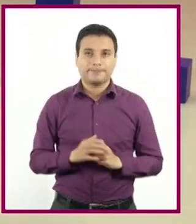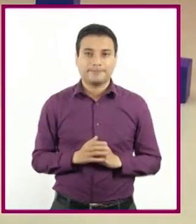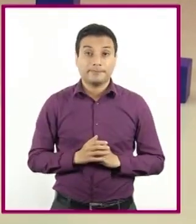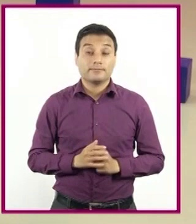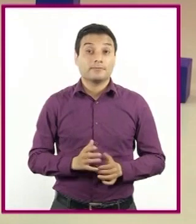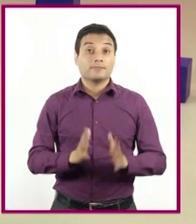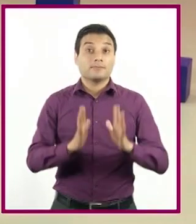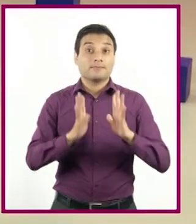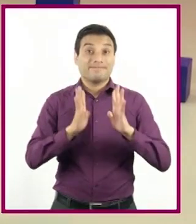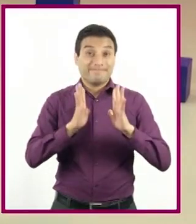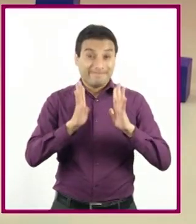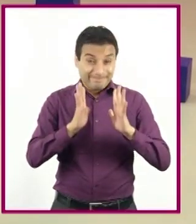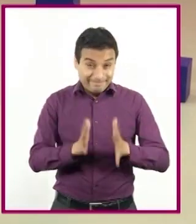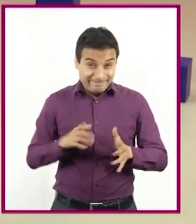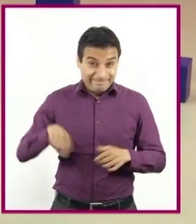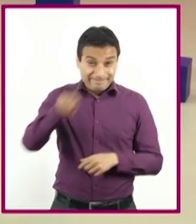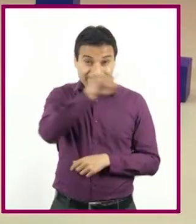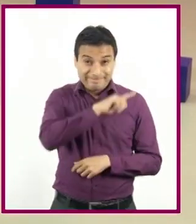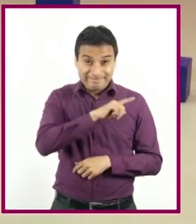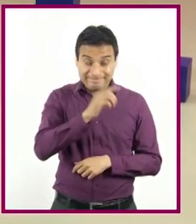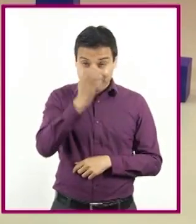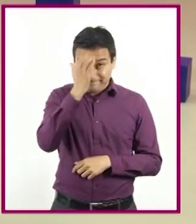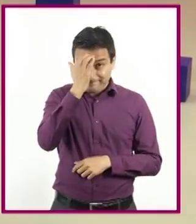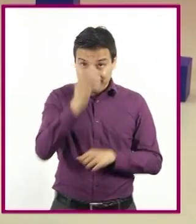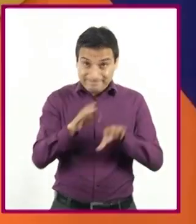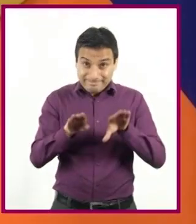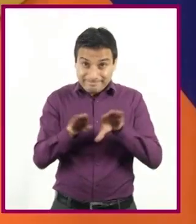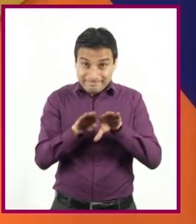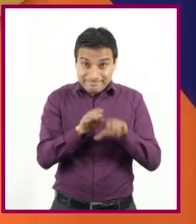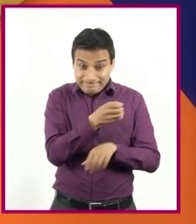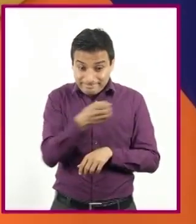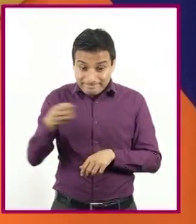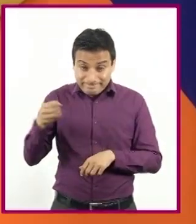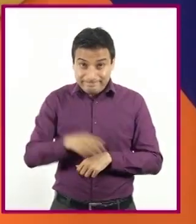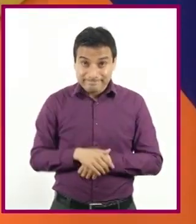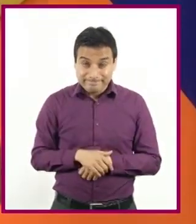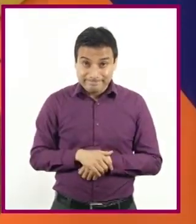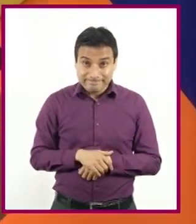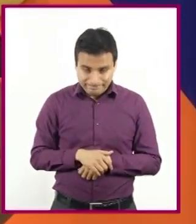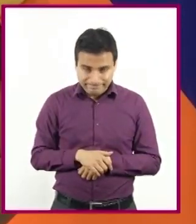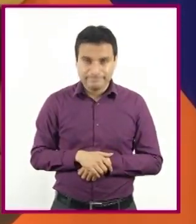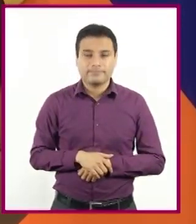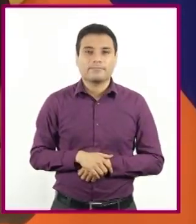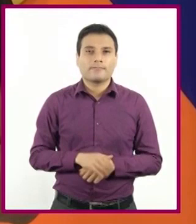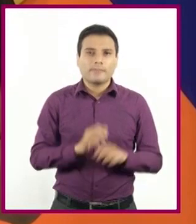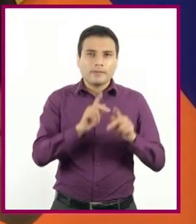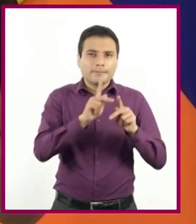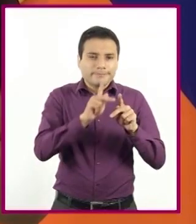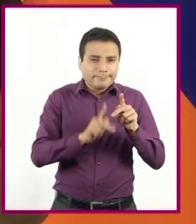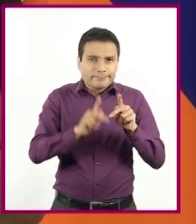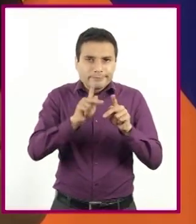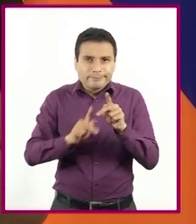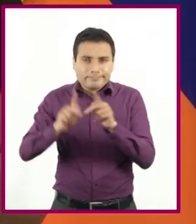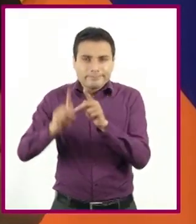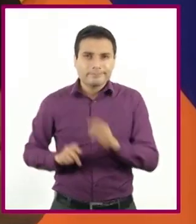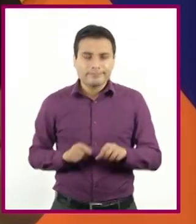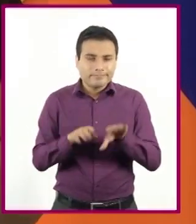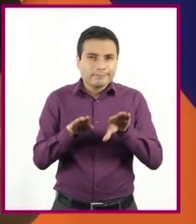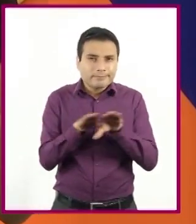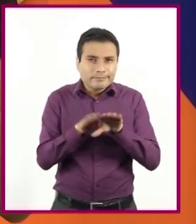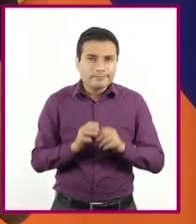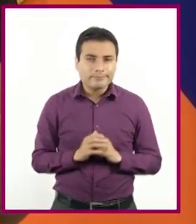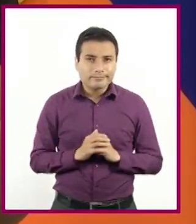hayan definido en qué orden presentarán la información y qué cápsulas o secciones les servirán para